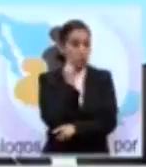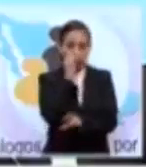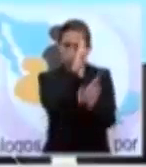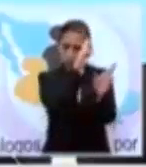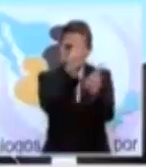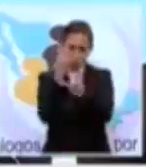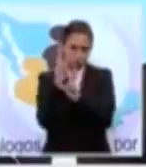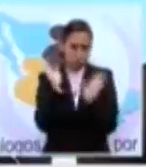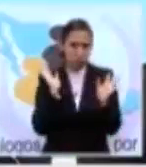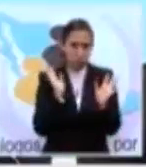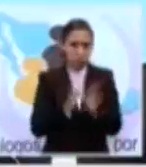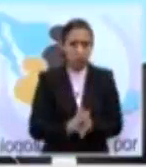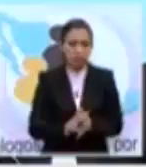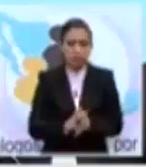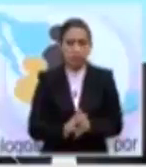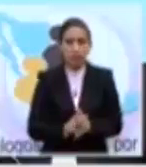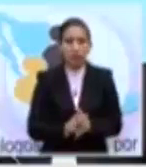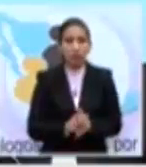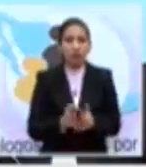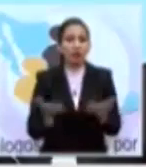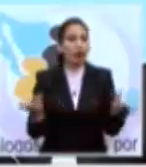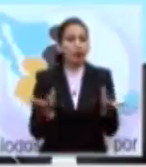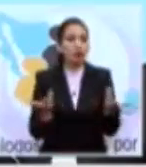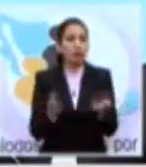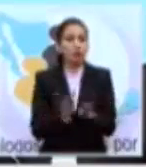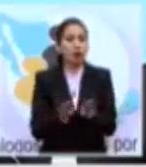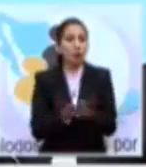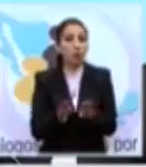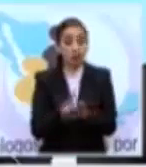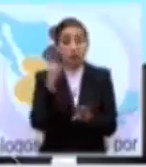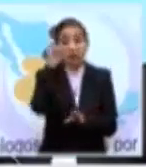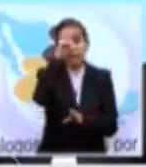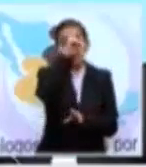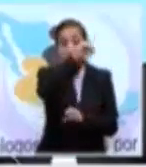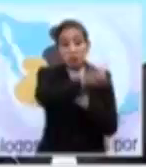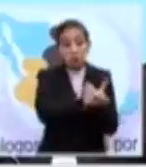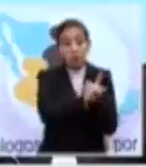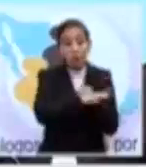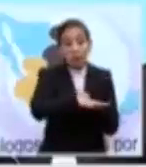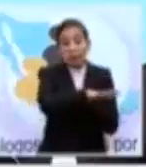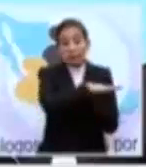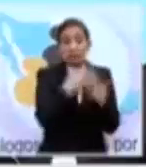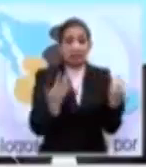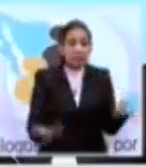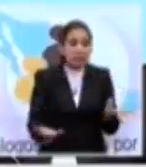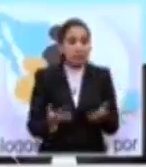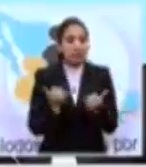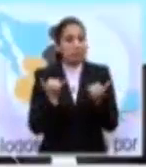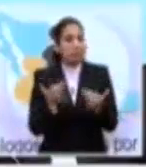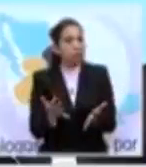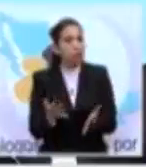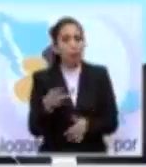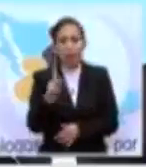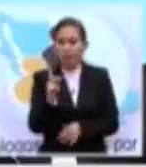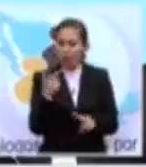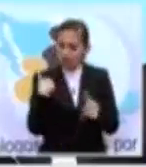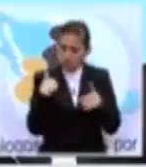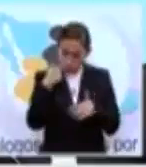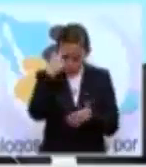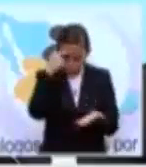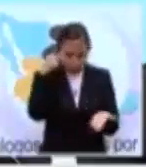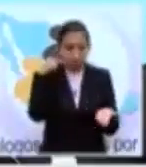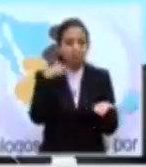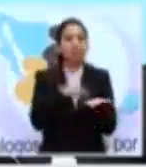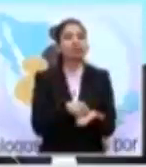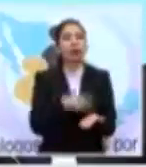senadores. Lo hemos hecho en tiempos difíciles y complejos, pero estamos